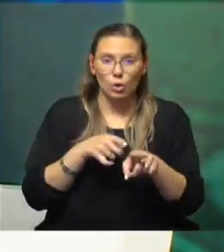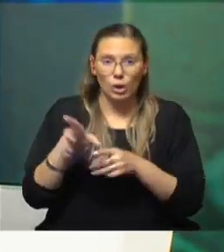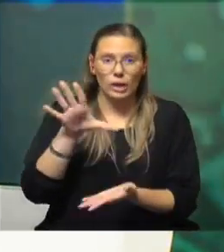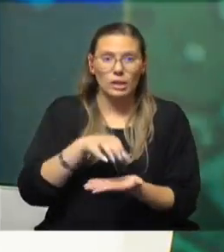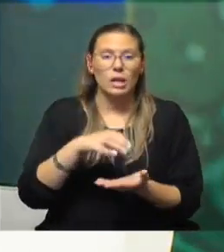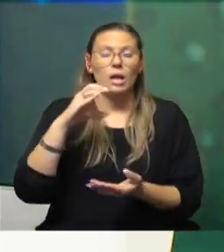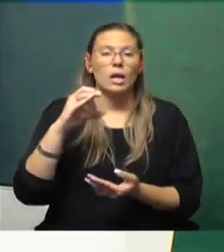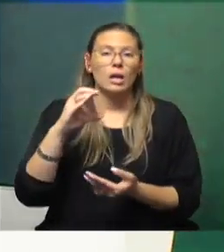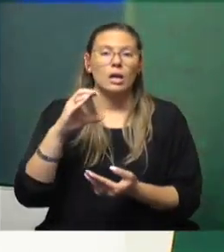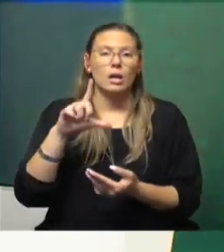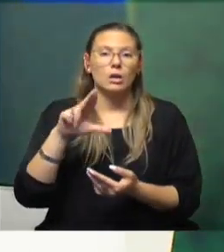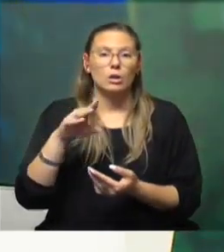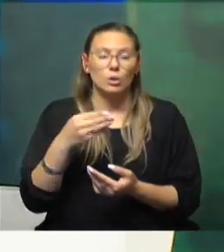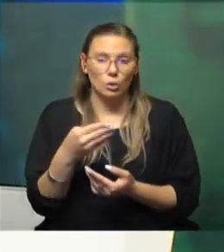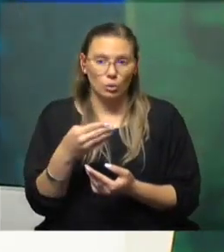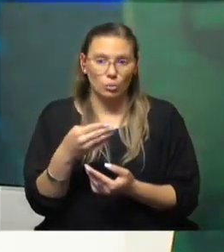Club,